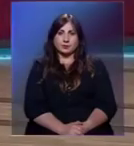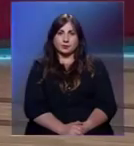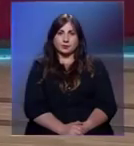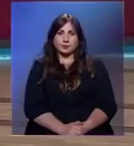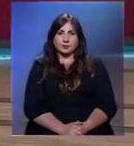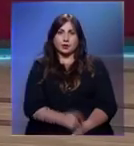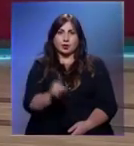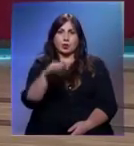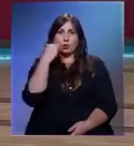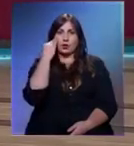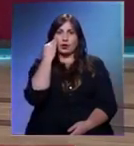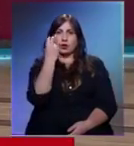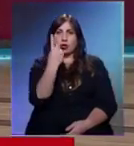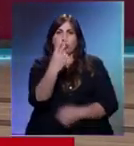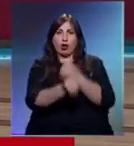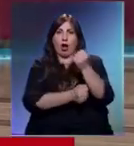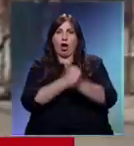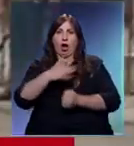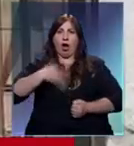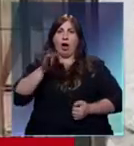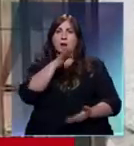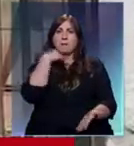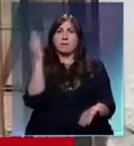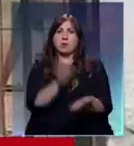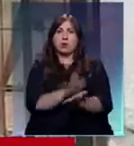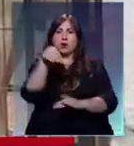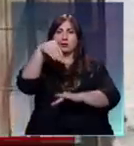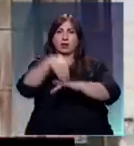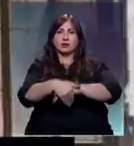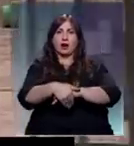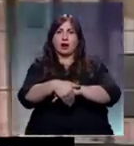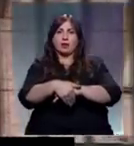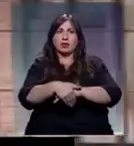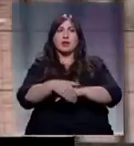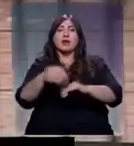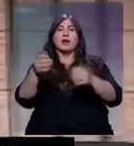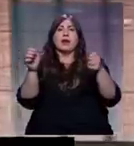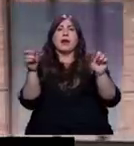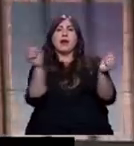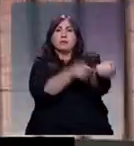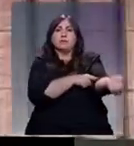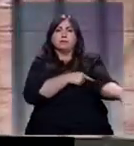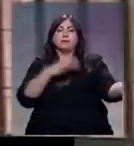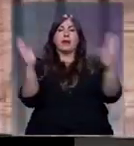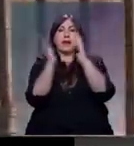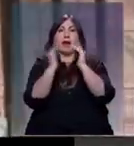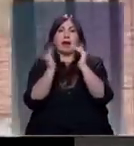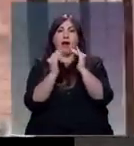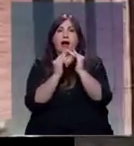Un niño de 2 años lamentablemente murió esta tarde tras recibir una descarga eléctrica en su propia